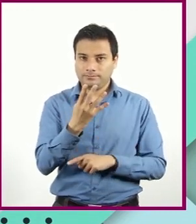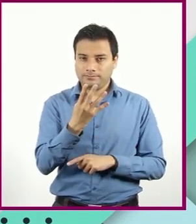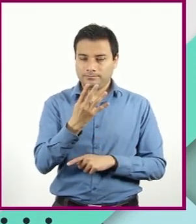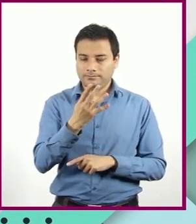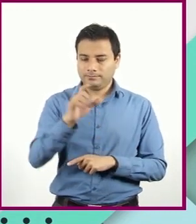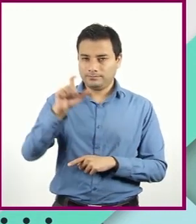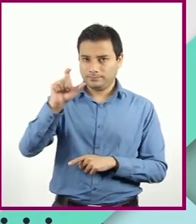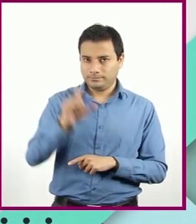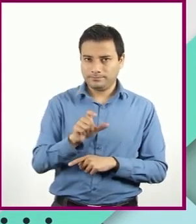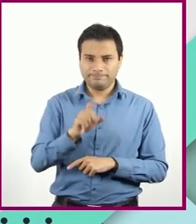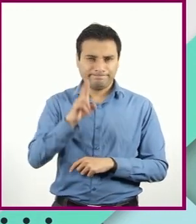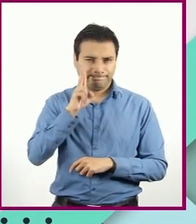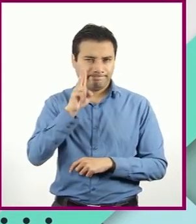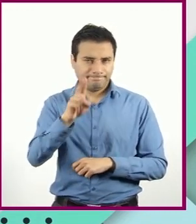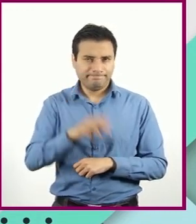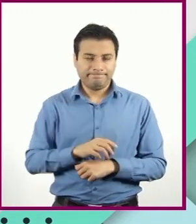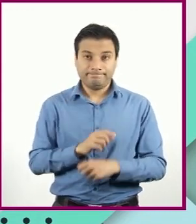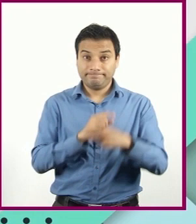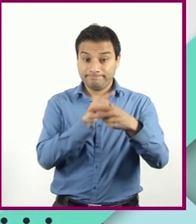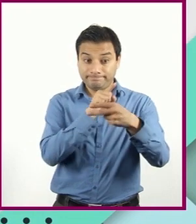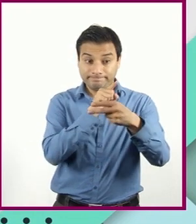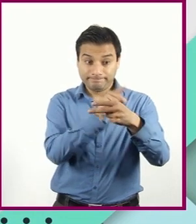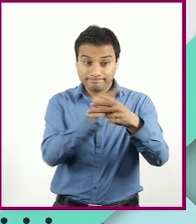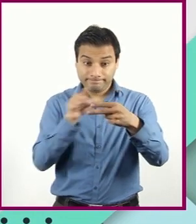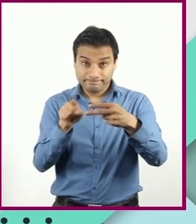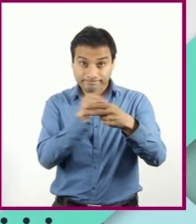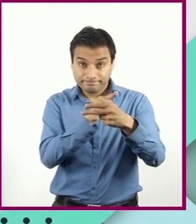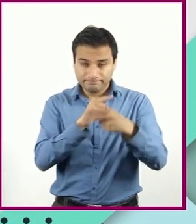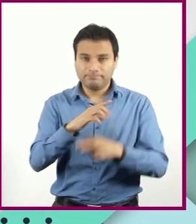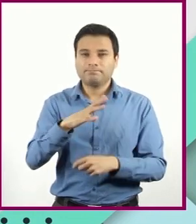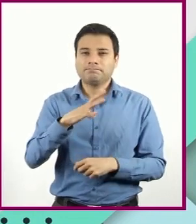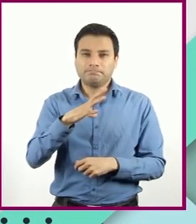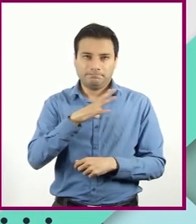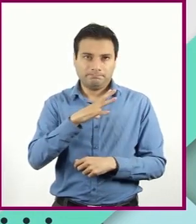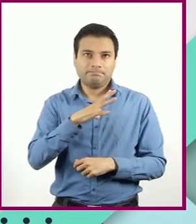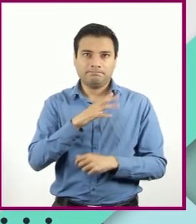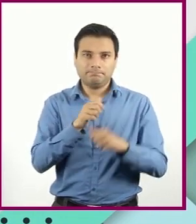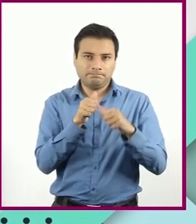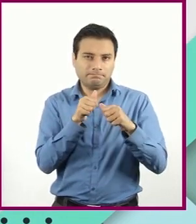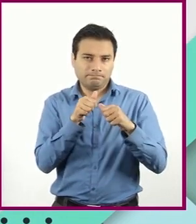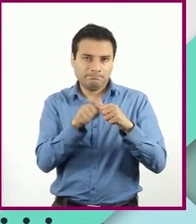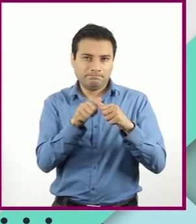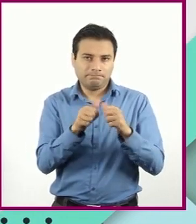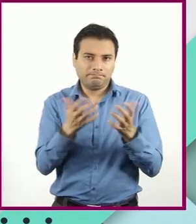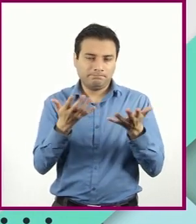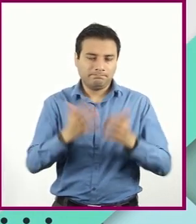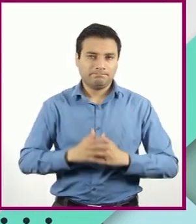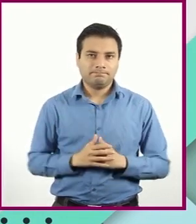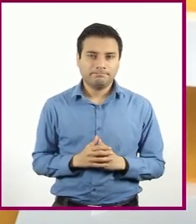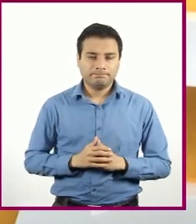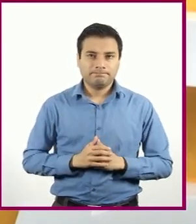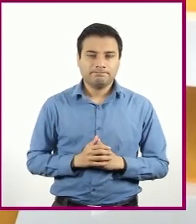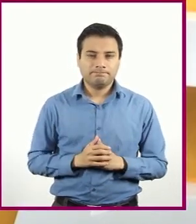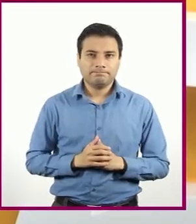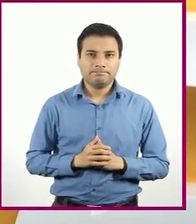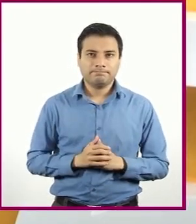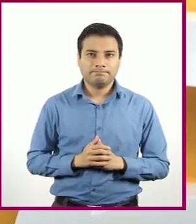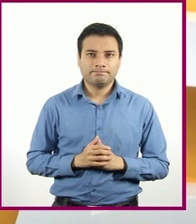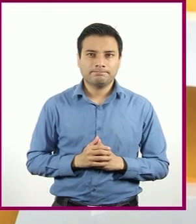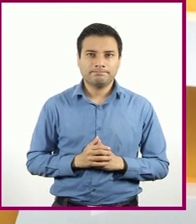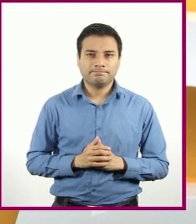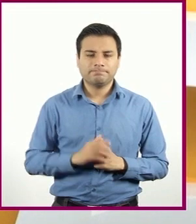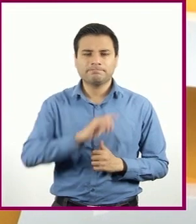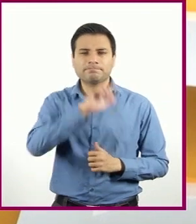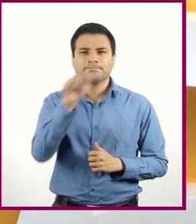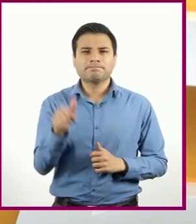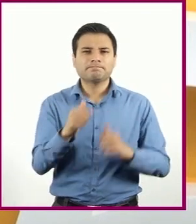que en ambos miembros existen términos que contienen la incógnita, además de otros términos. El siguiente